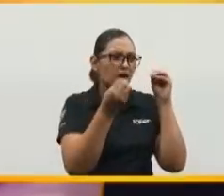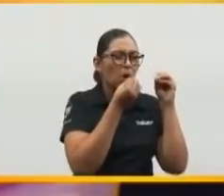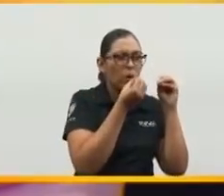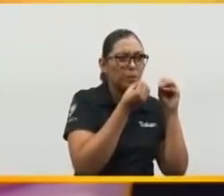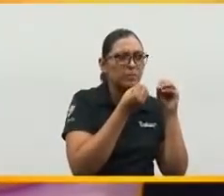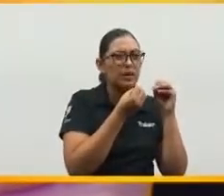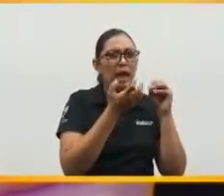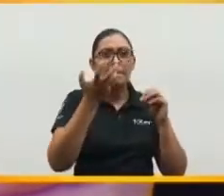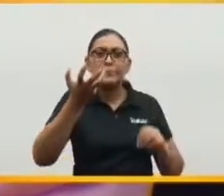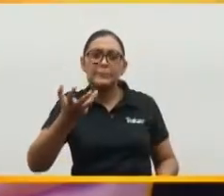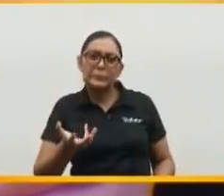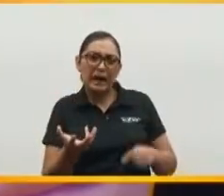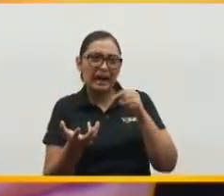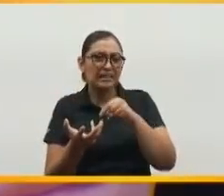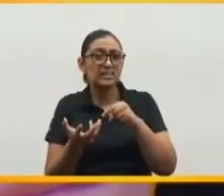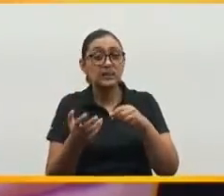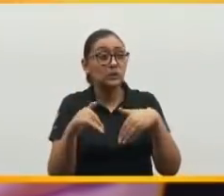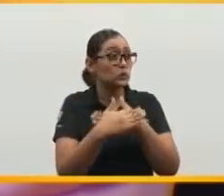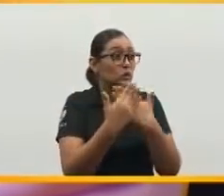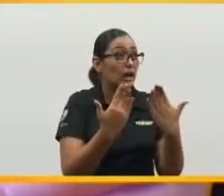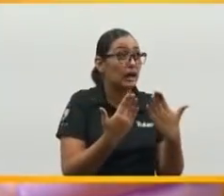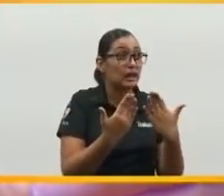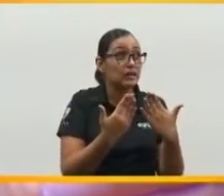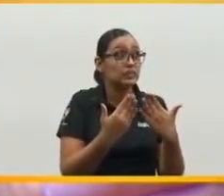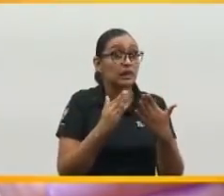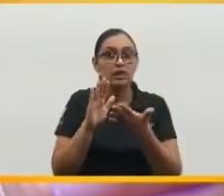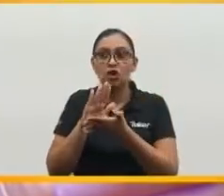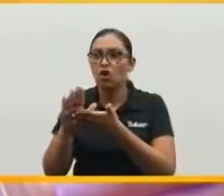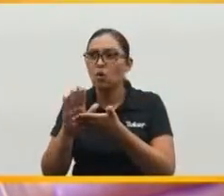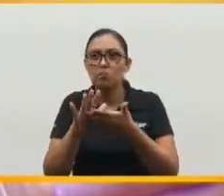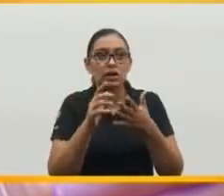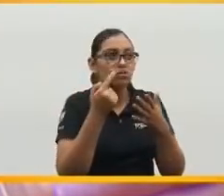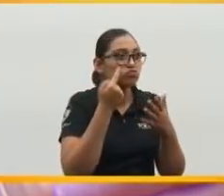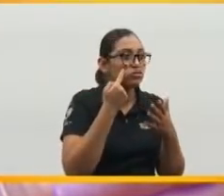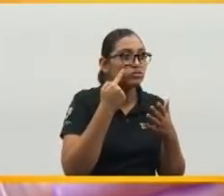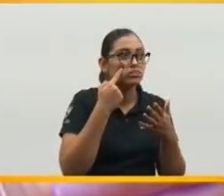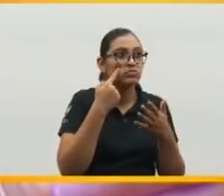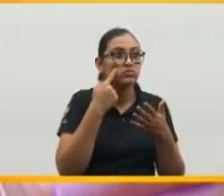va a pasar, ya va a pasar. Y no pasó más.